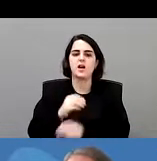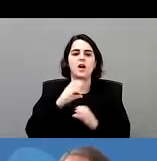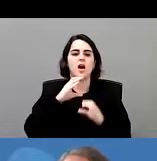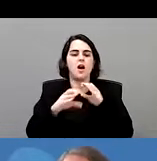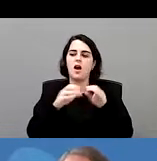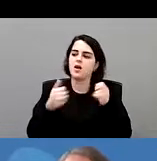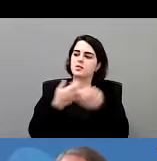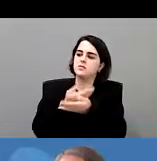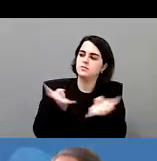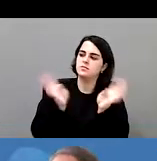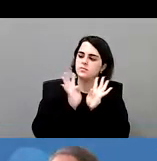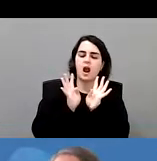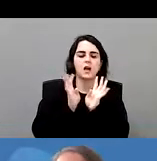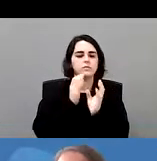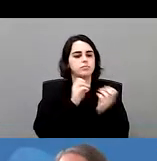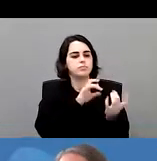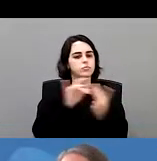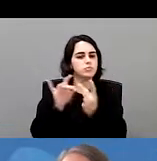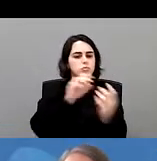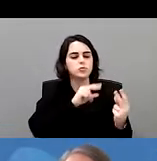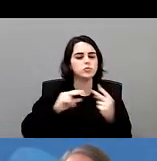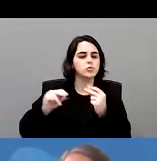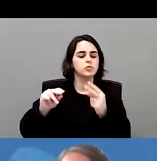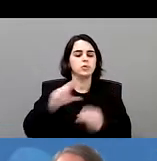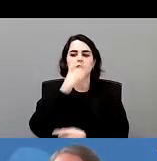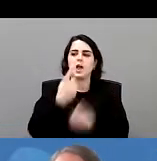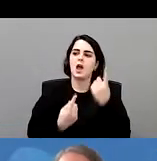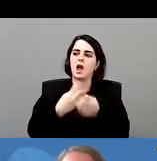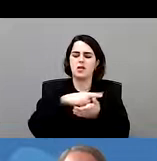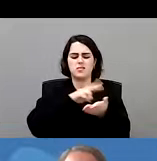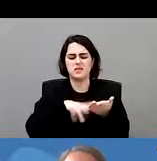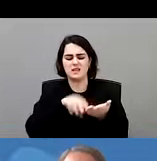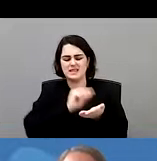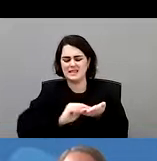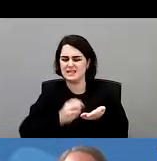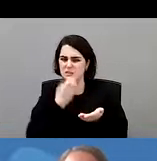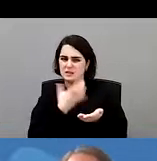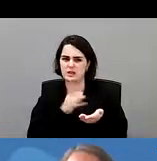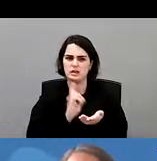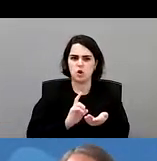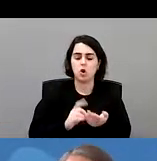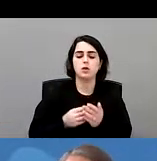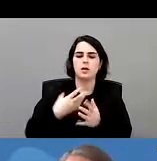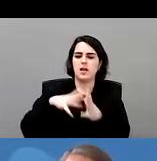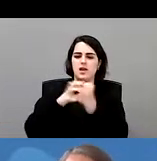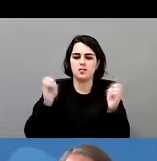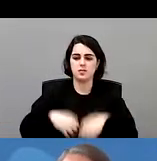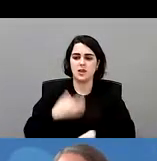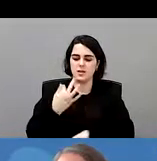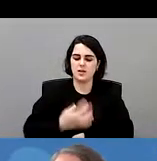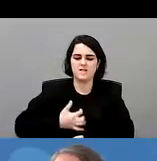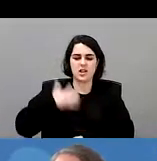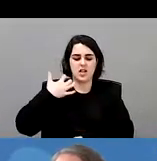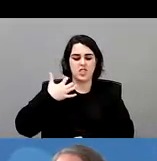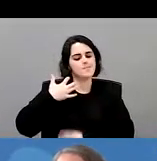interlocutores cuando utiliza la tableta, porque algunos no tienen lectoescritura, no la entendían. Disminuyen la frustración por no